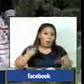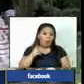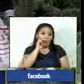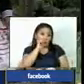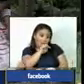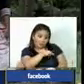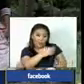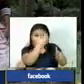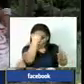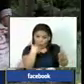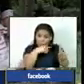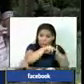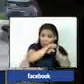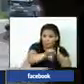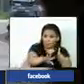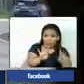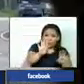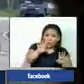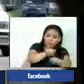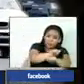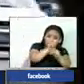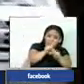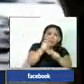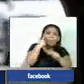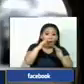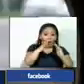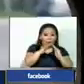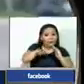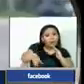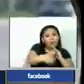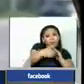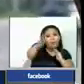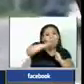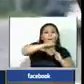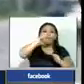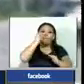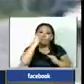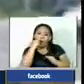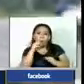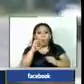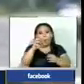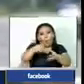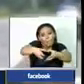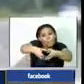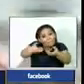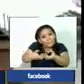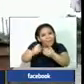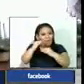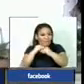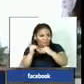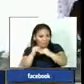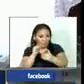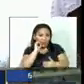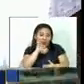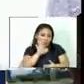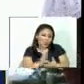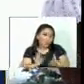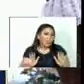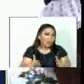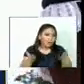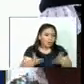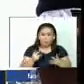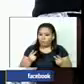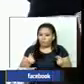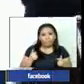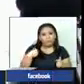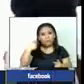las 4 de la mañana para cortar en el patio de su casa mangos y mameyes. Asegura que lo primero que hizo fue poner su